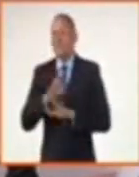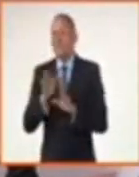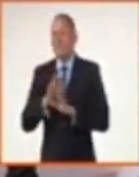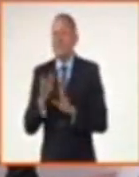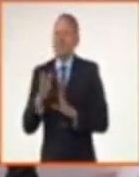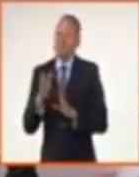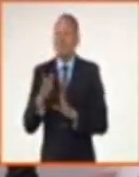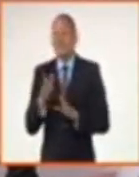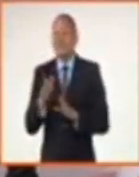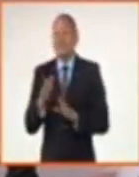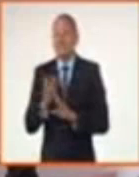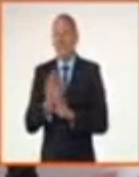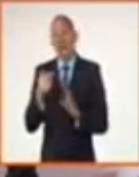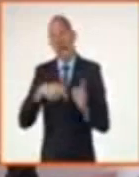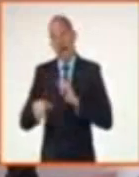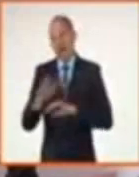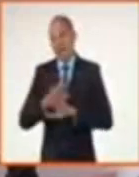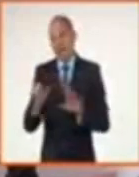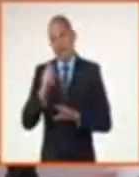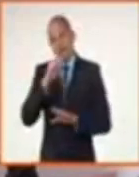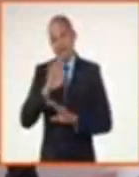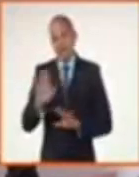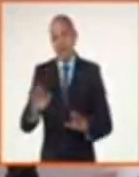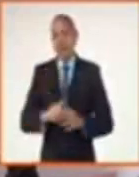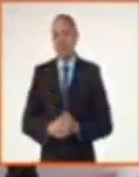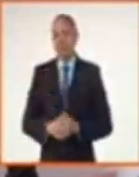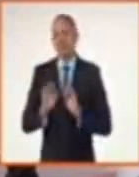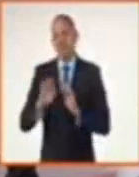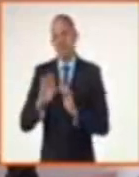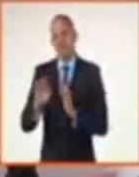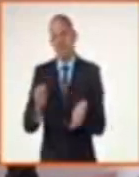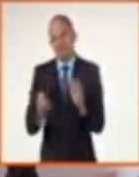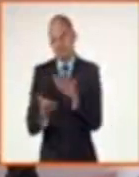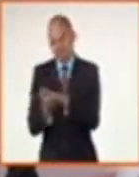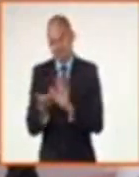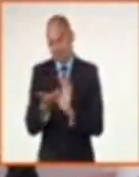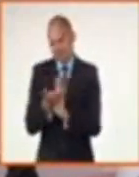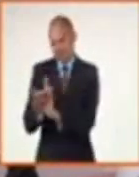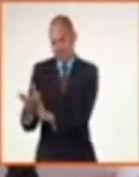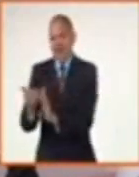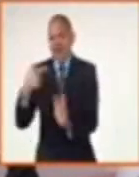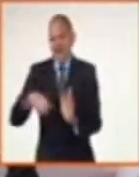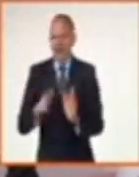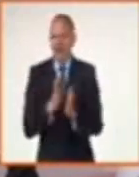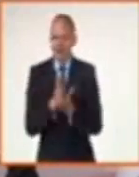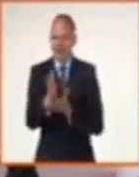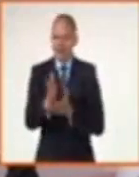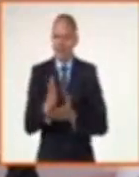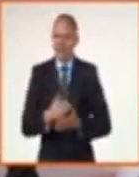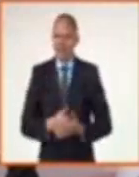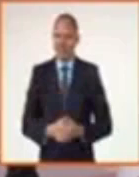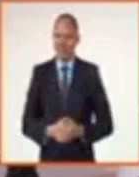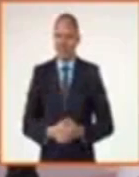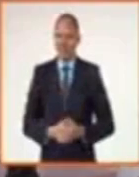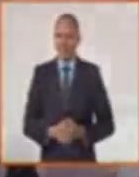queda en la memoria histórica de nuestro programa. Es nuestra noticia del día, con ella comenzamos la mesa redonda de hoy.